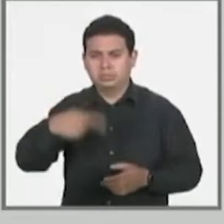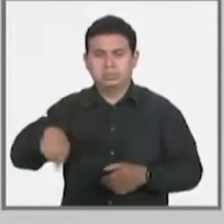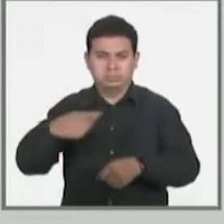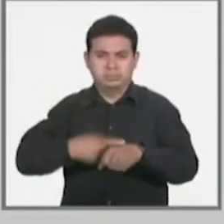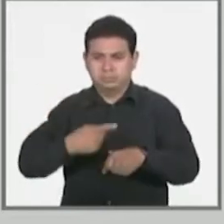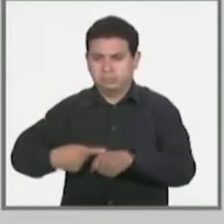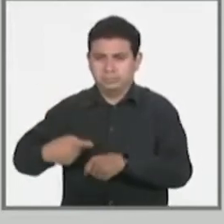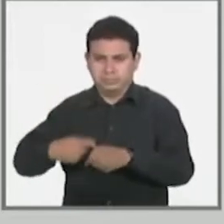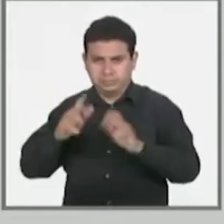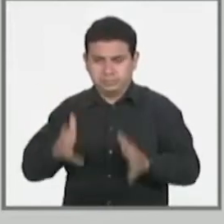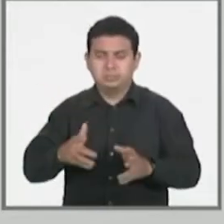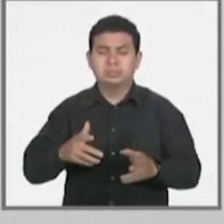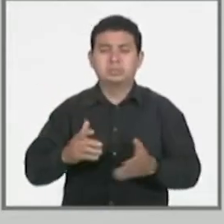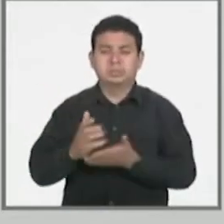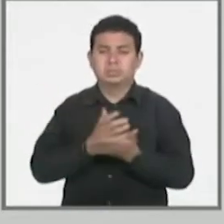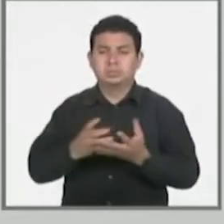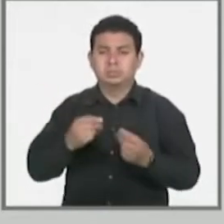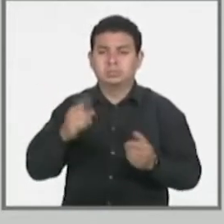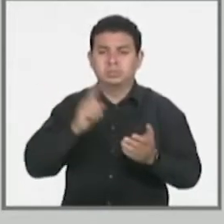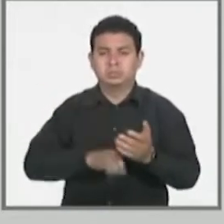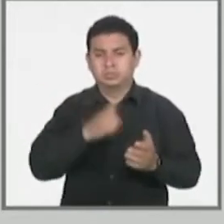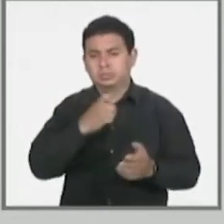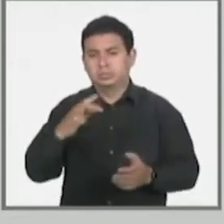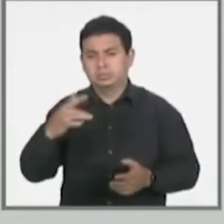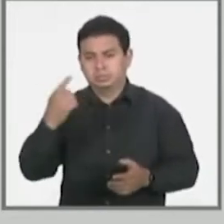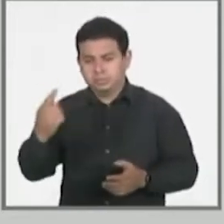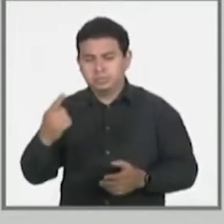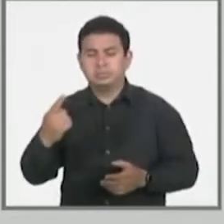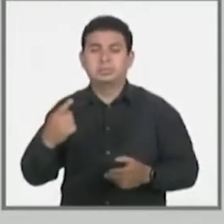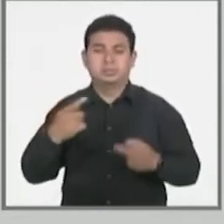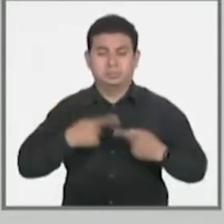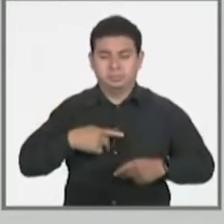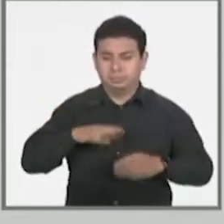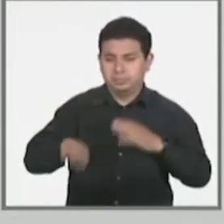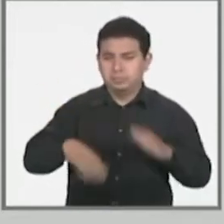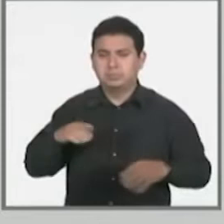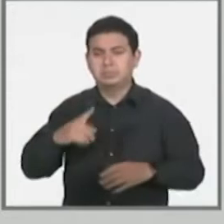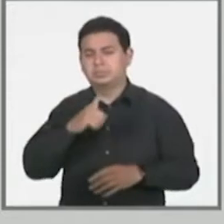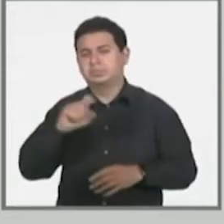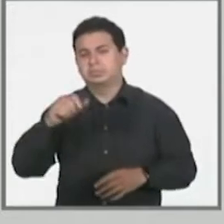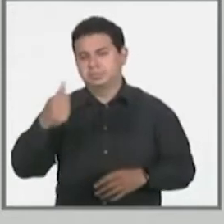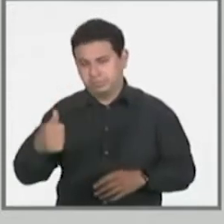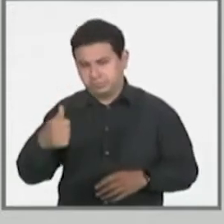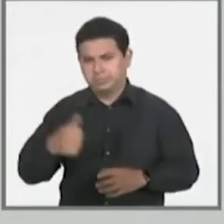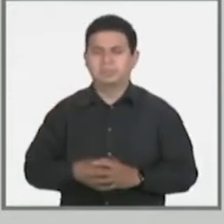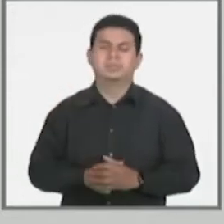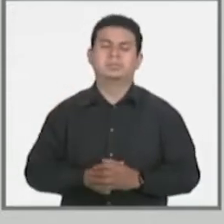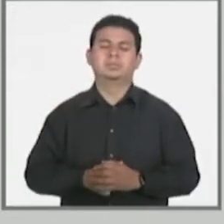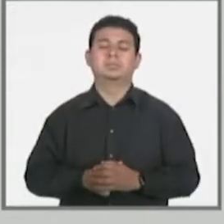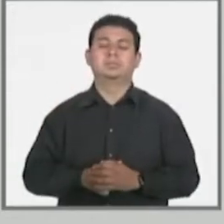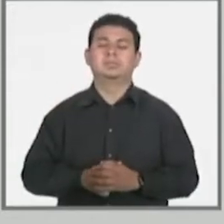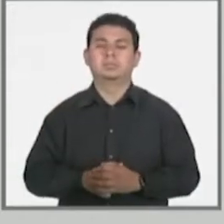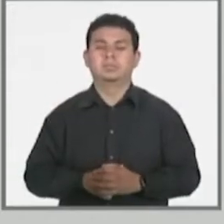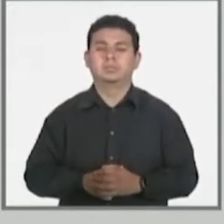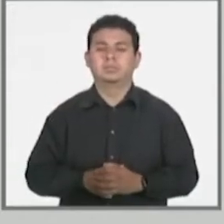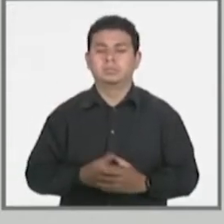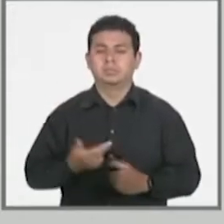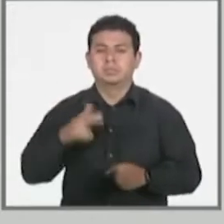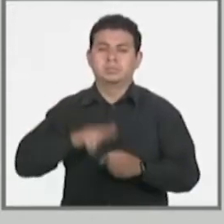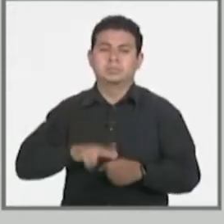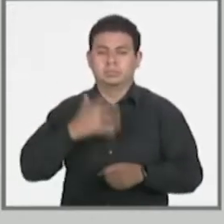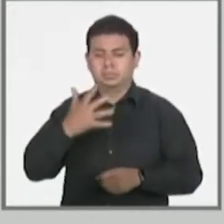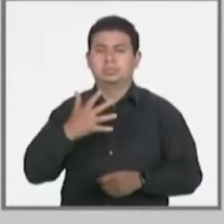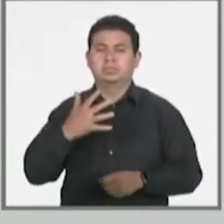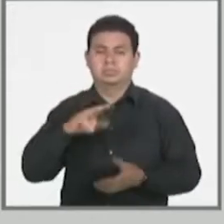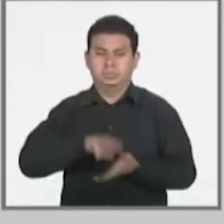confirmados recuperados mil 151 y lamentablemente 126 defunciones número